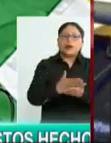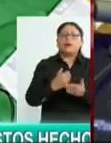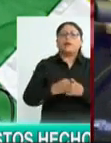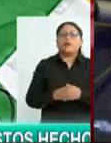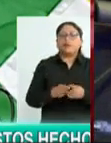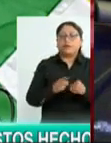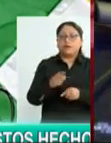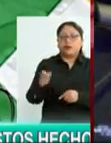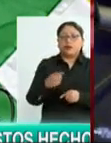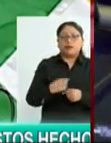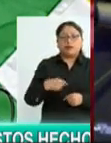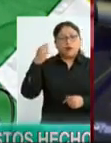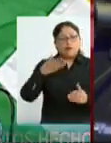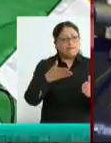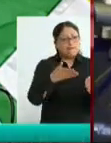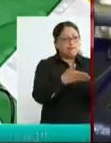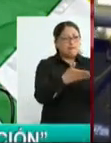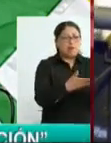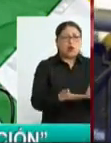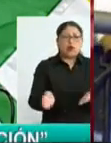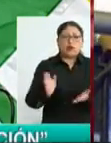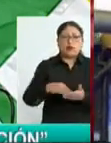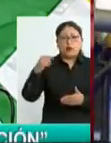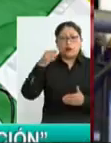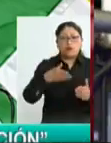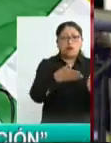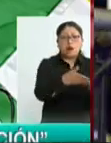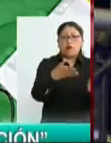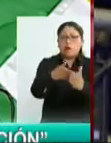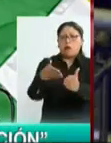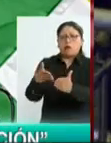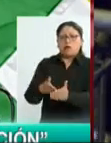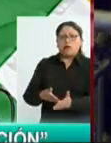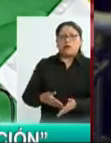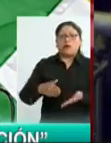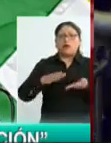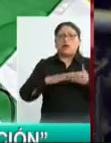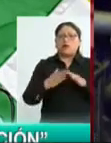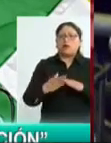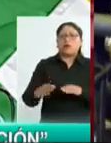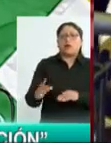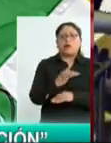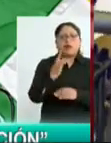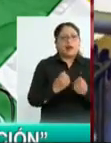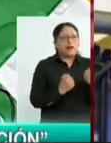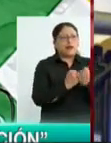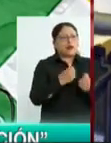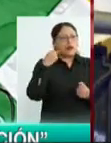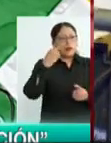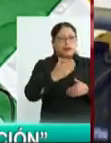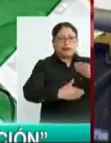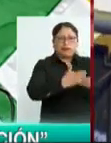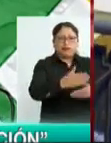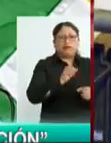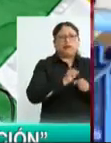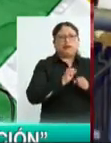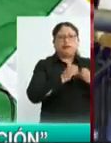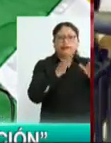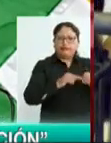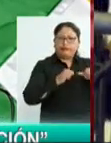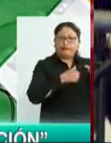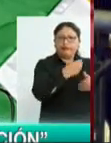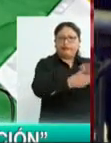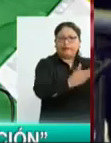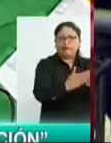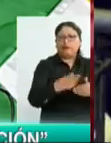sus recetas golpistas para tumbar gobiernos que representan al pueblo trabajador. Sepa